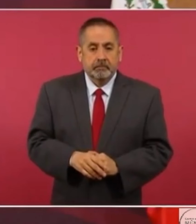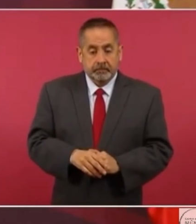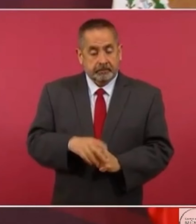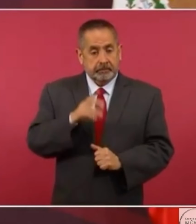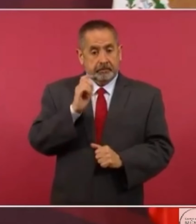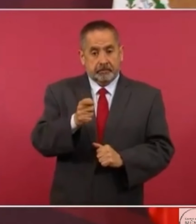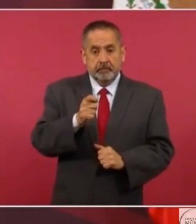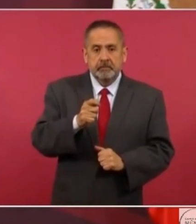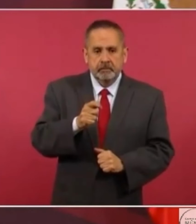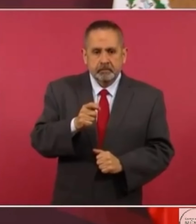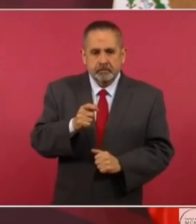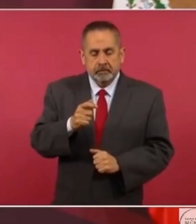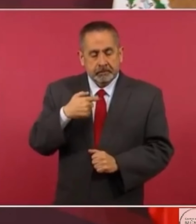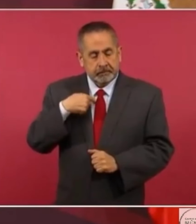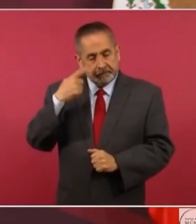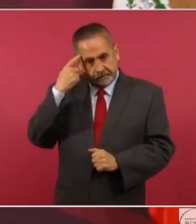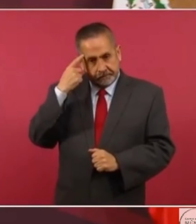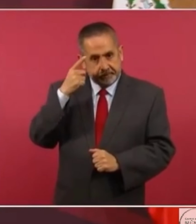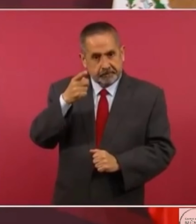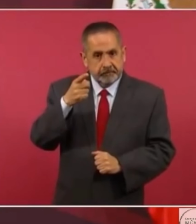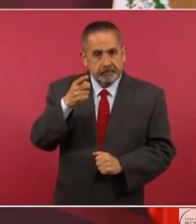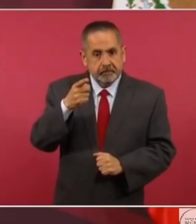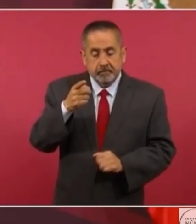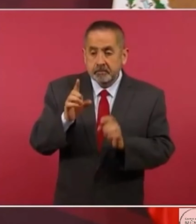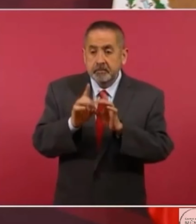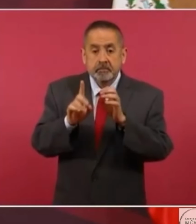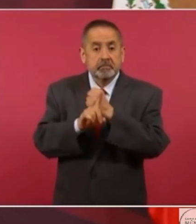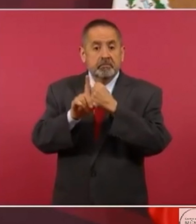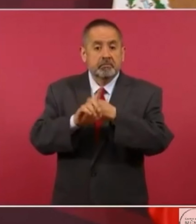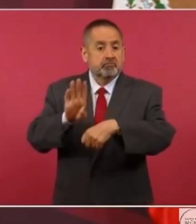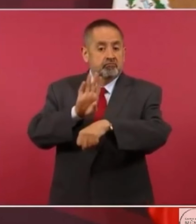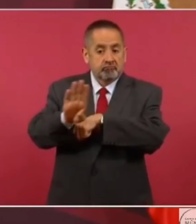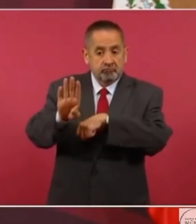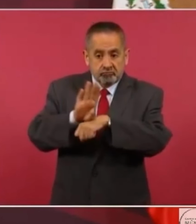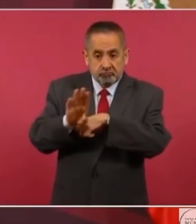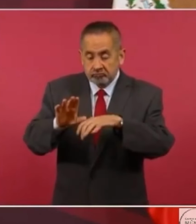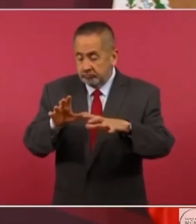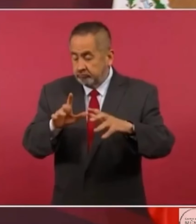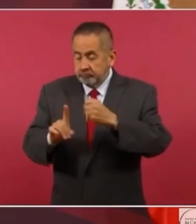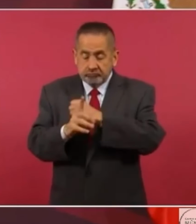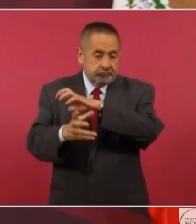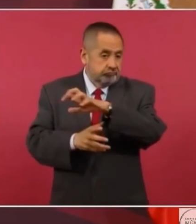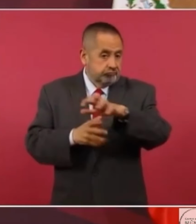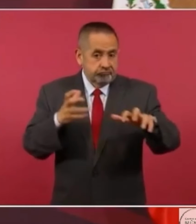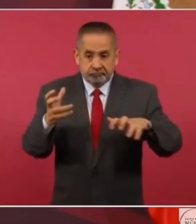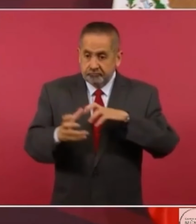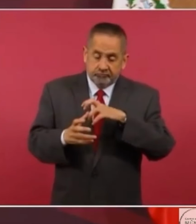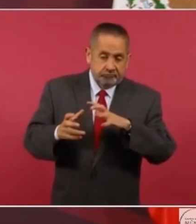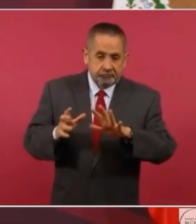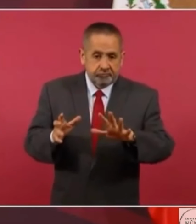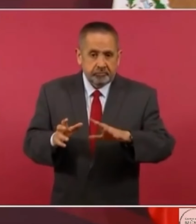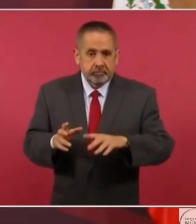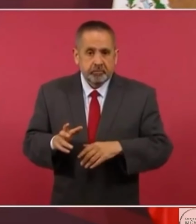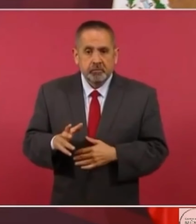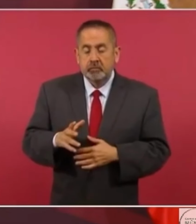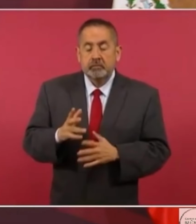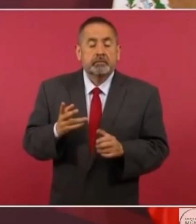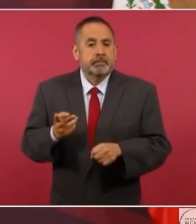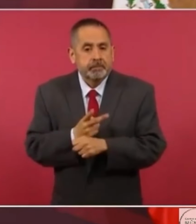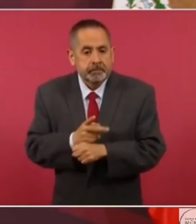respuesta ante esta situación de Brasil fue, desde mi punto de vista, muy